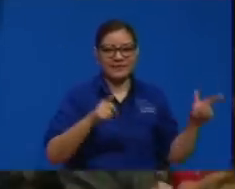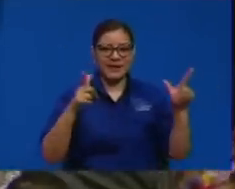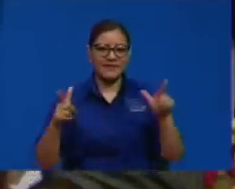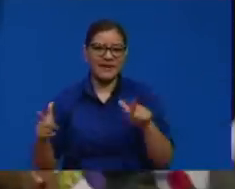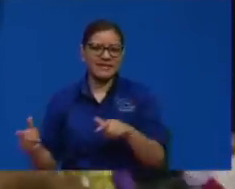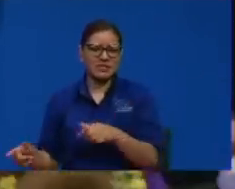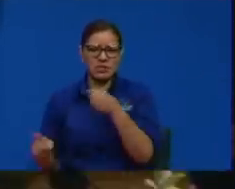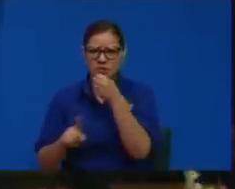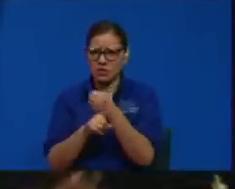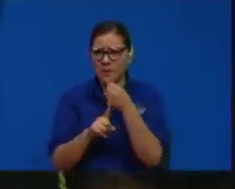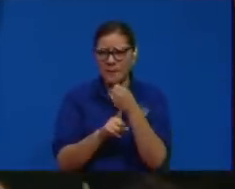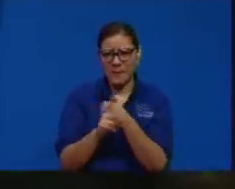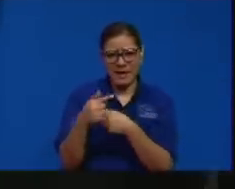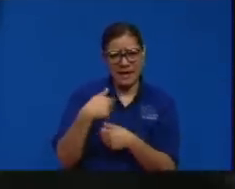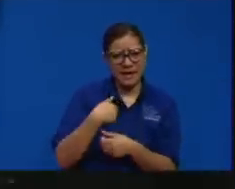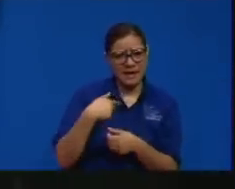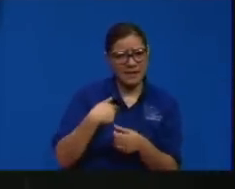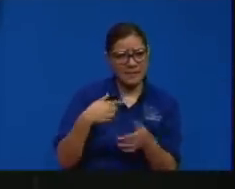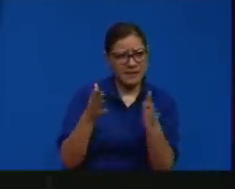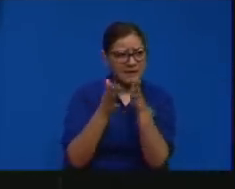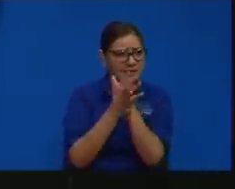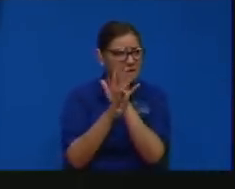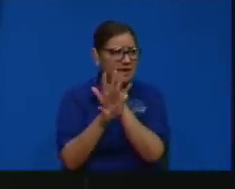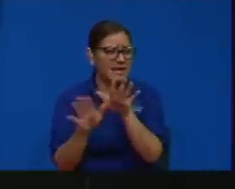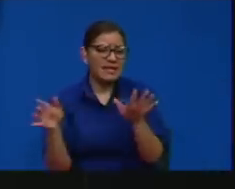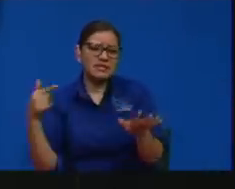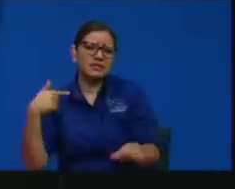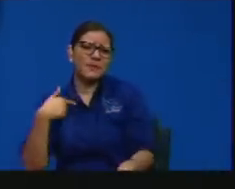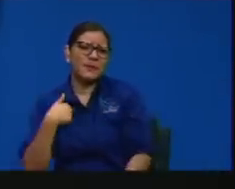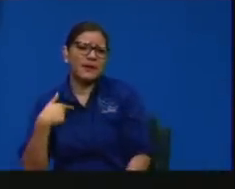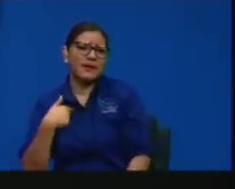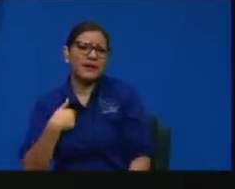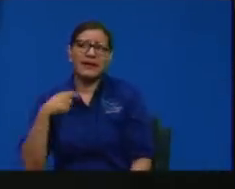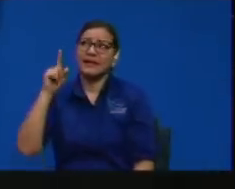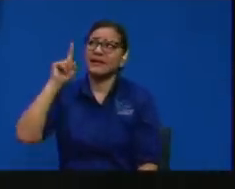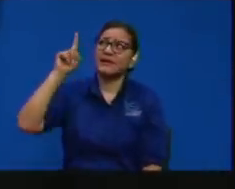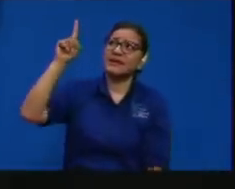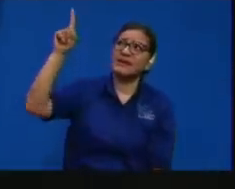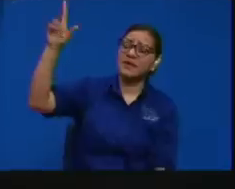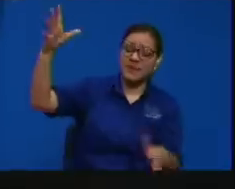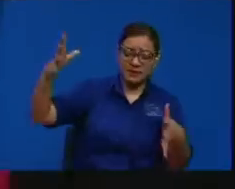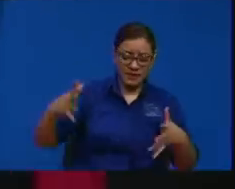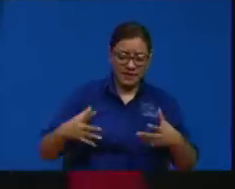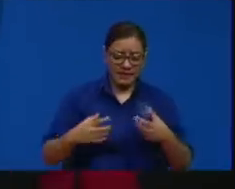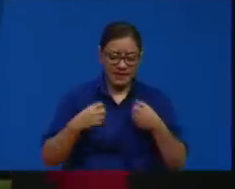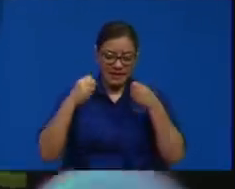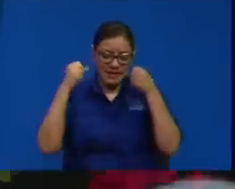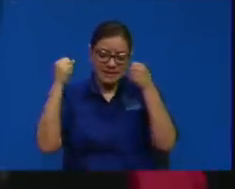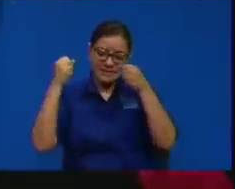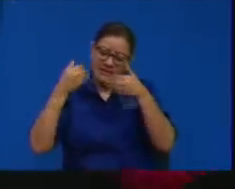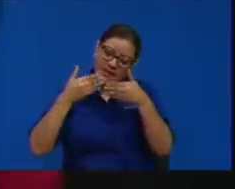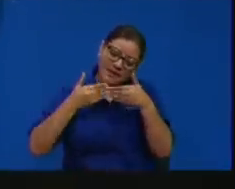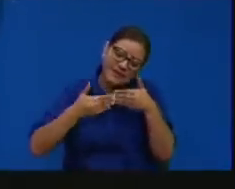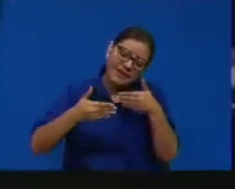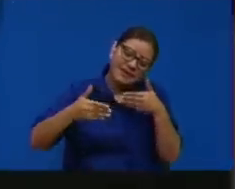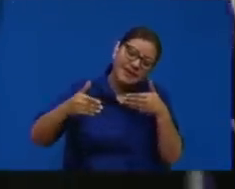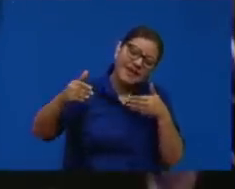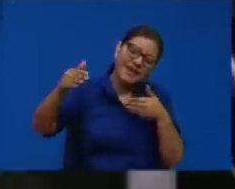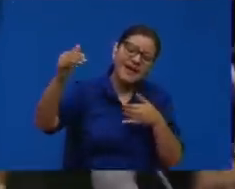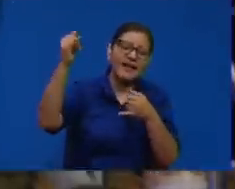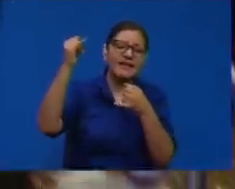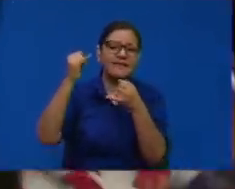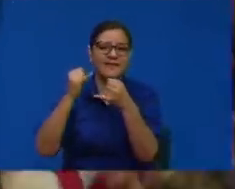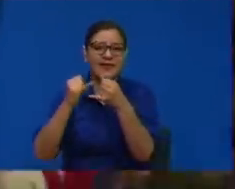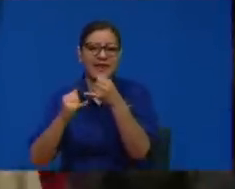Sus pruebas no son para muerte, solo son para que sea yo más fuerte. Sé bien